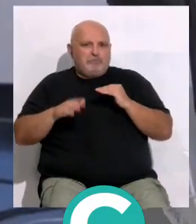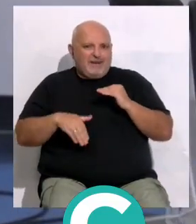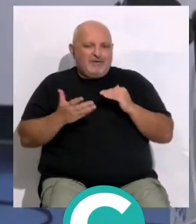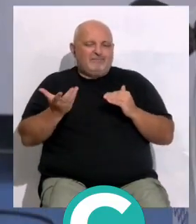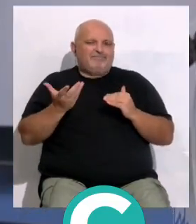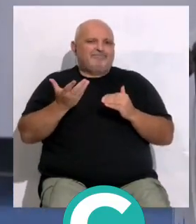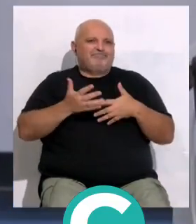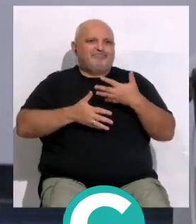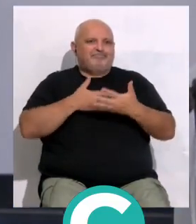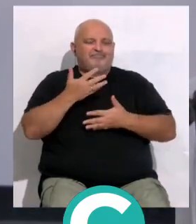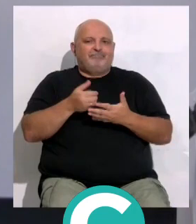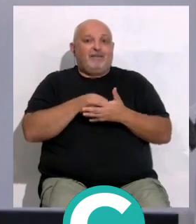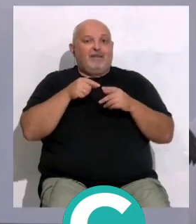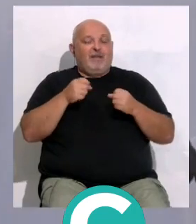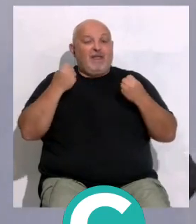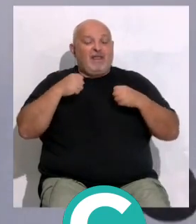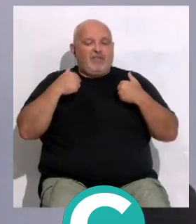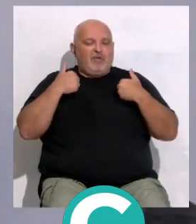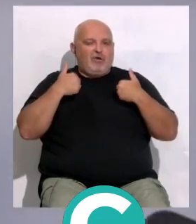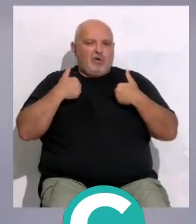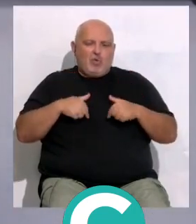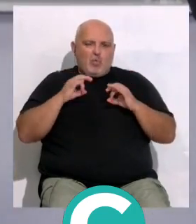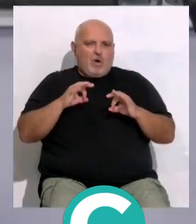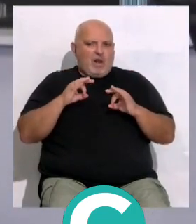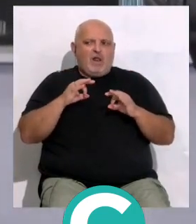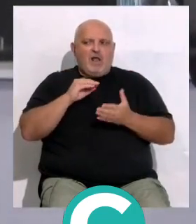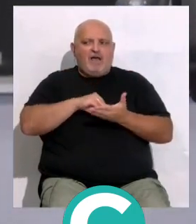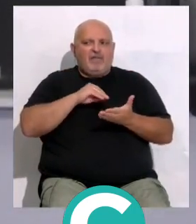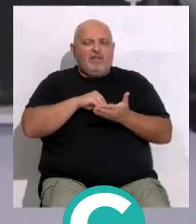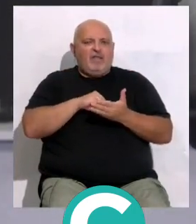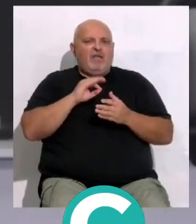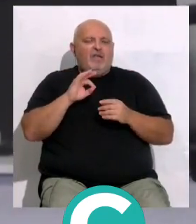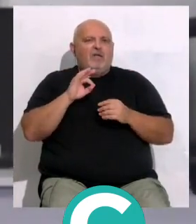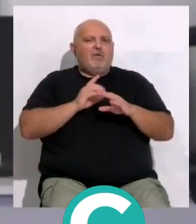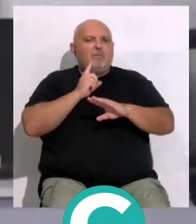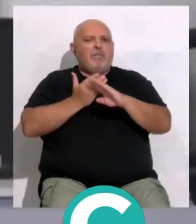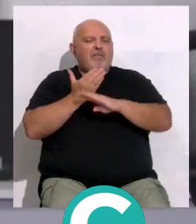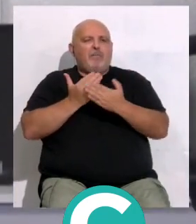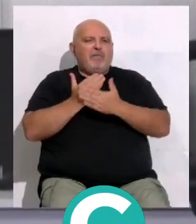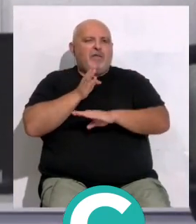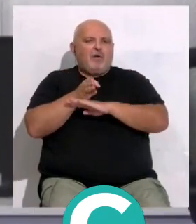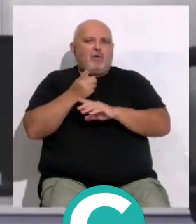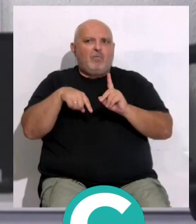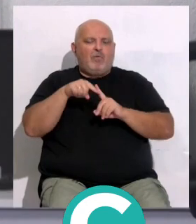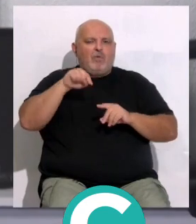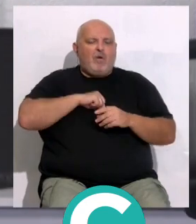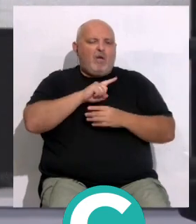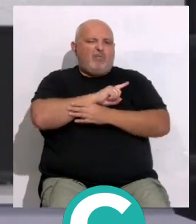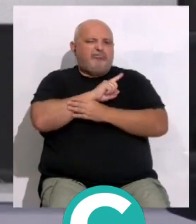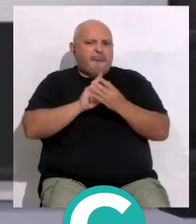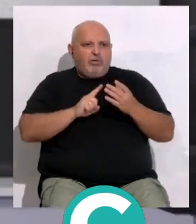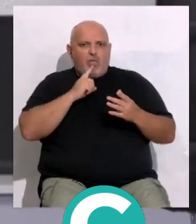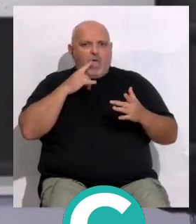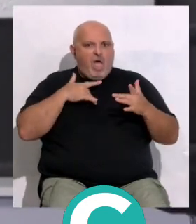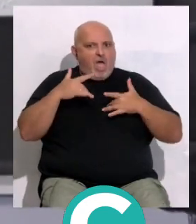más saciado. Y con el ejercicio igual, esa carga de a lo mejor que no ha ido el primer día y ha vuelto muerto de agujeta